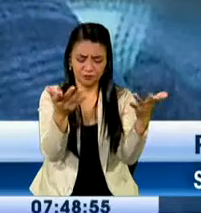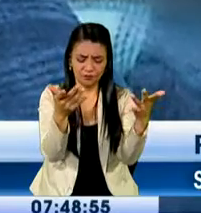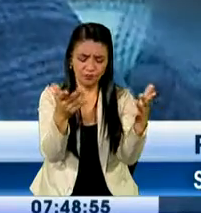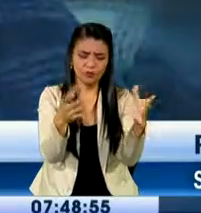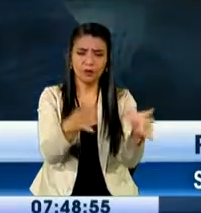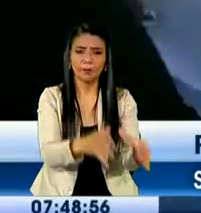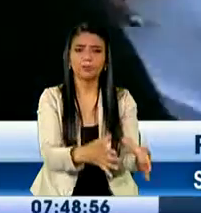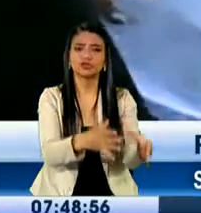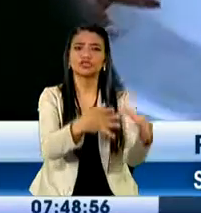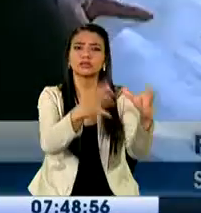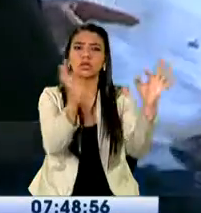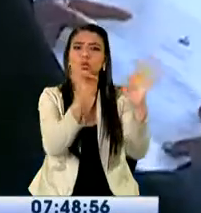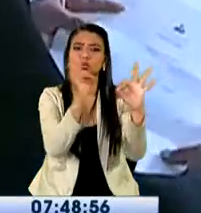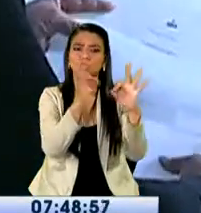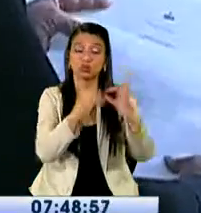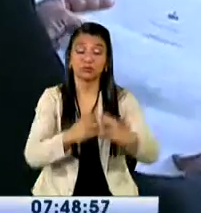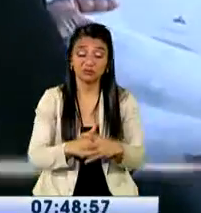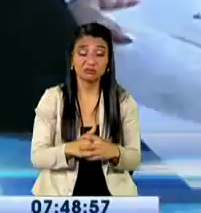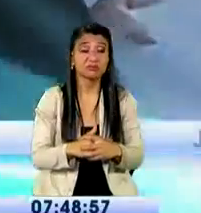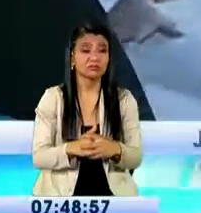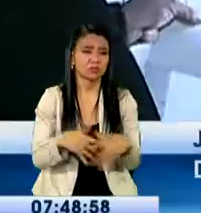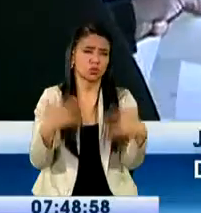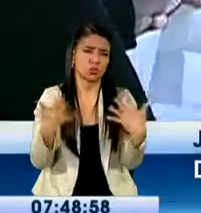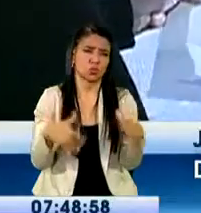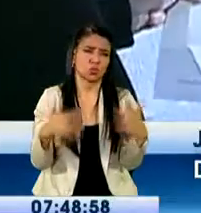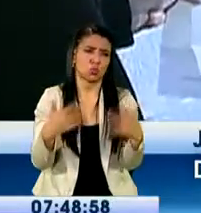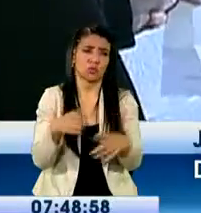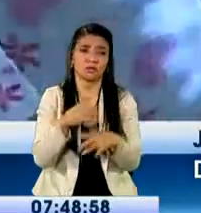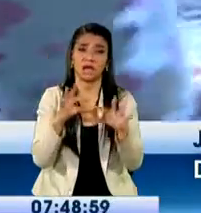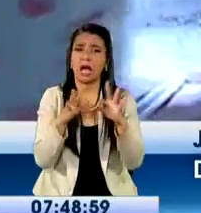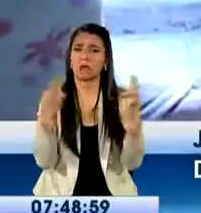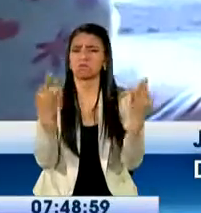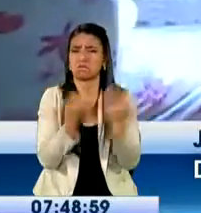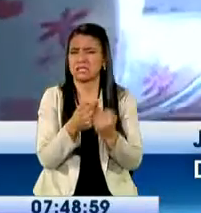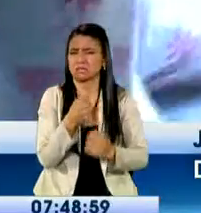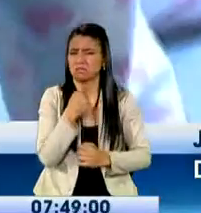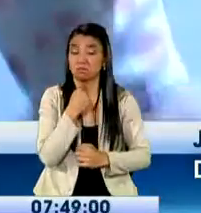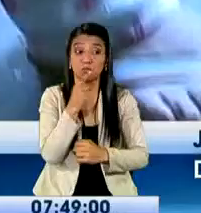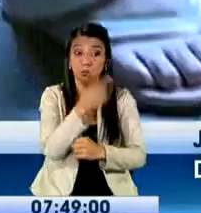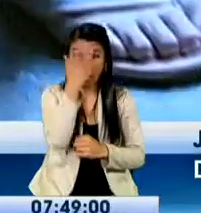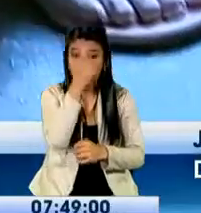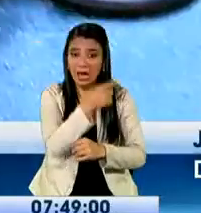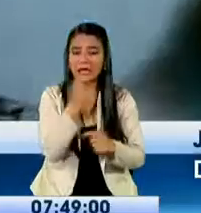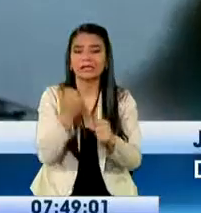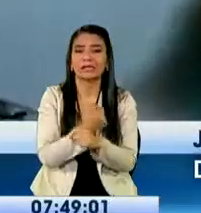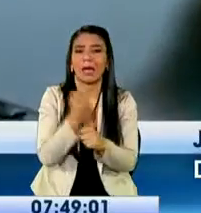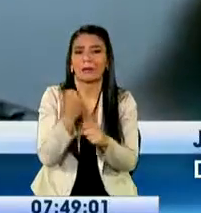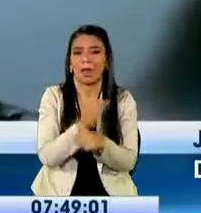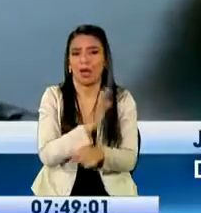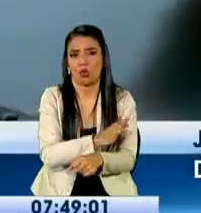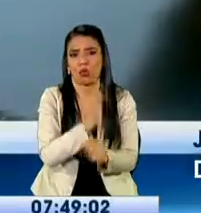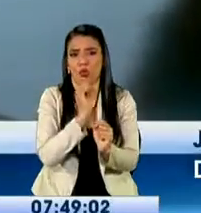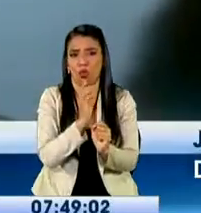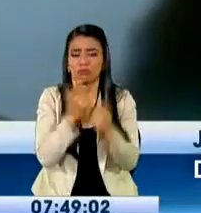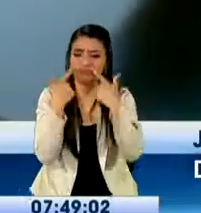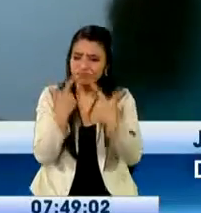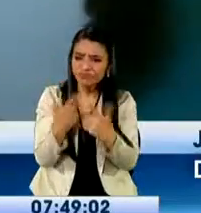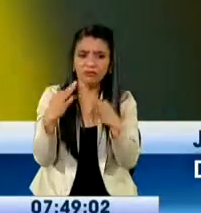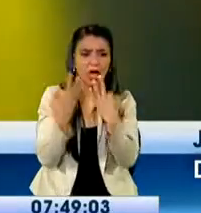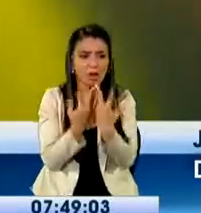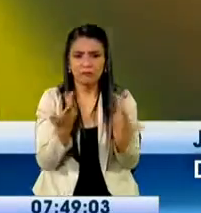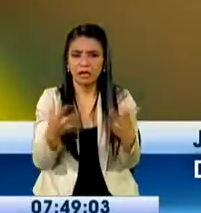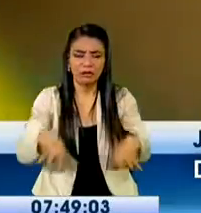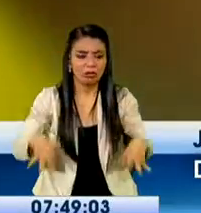contra un poste. Esta situación ha influido en toda la familia. Paul era el sustento de todos. En estas condiciones, trabajar